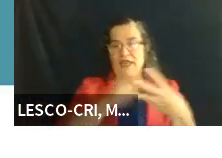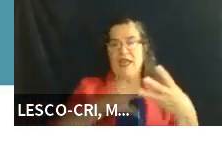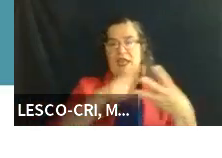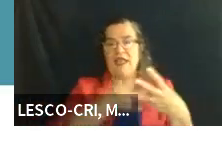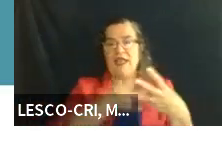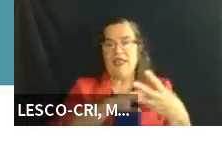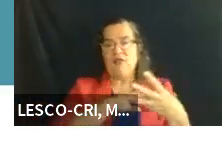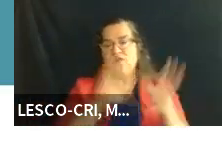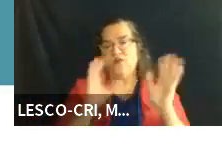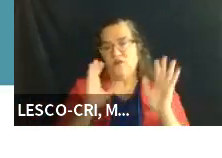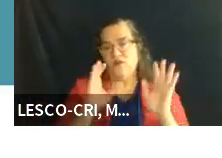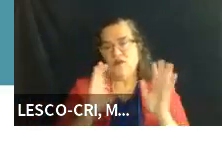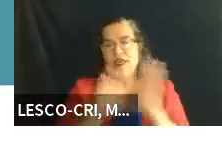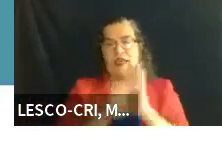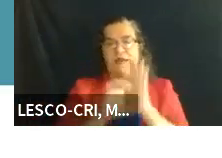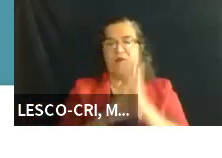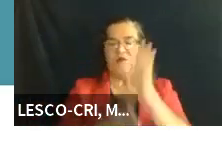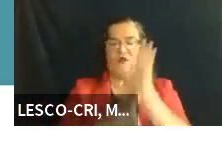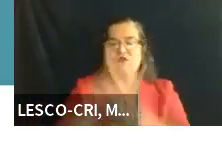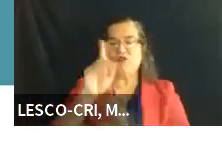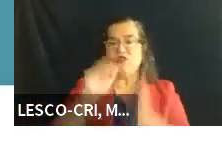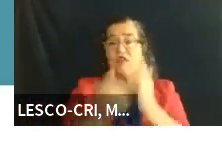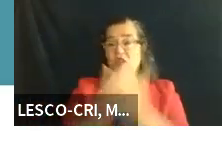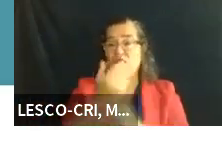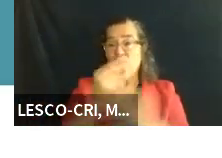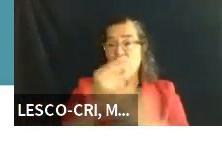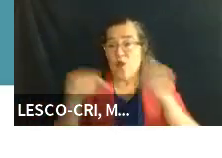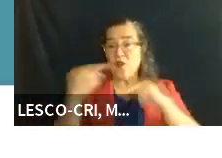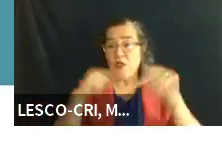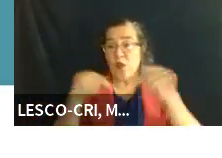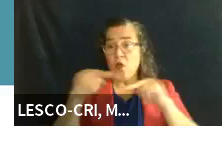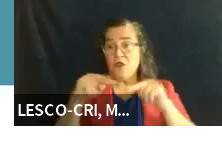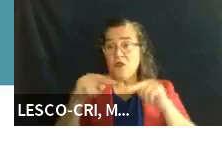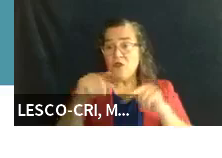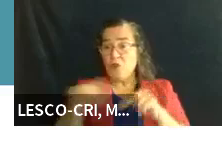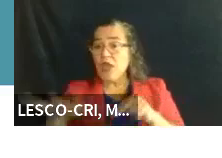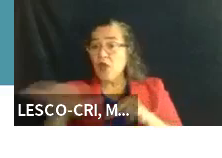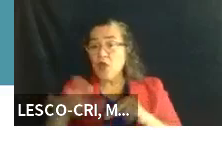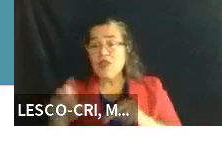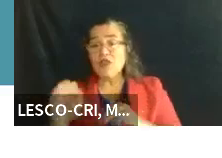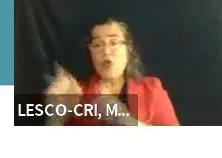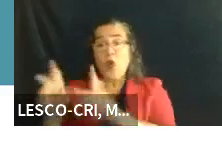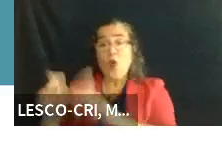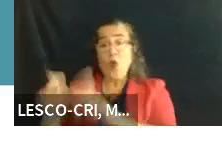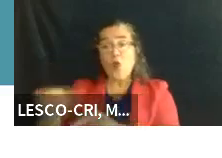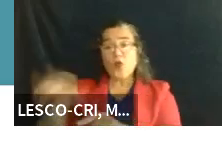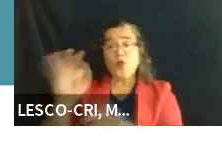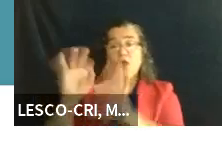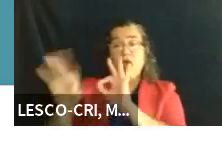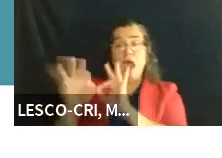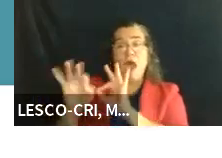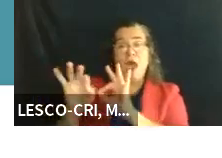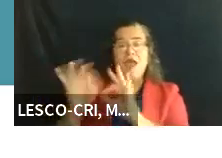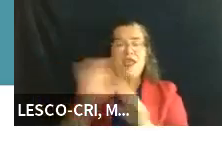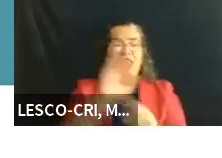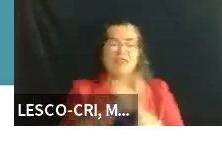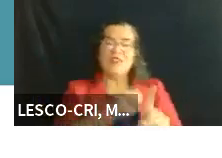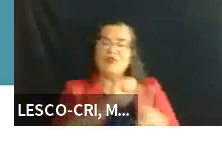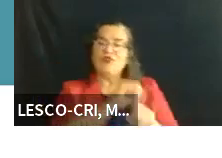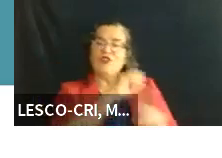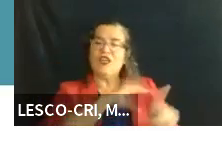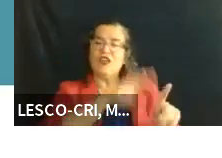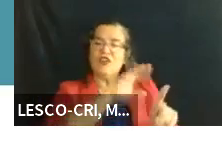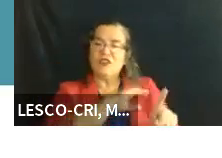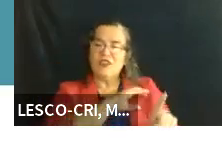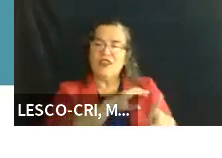ejemplo, desarrollar nuevos negocios a partir de oportunidades identificadas en el contexto y las condiciones de calidad, la factibilidad organizacional,